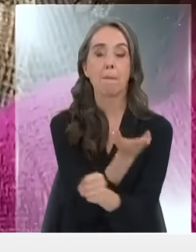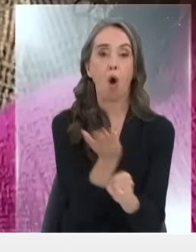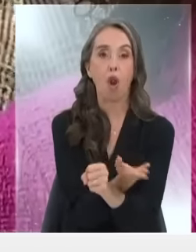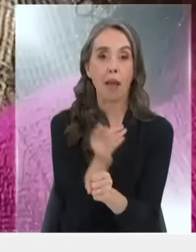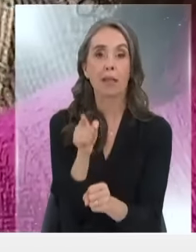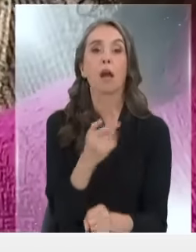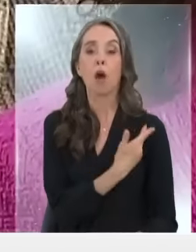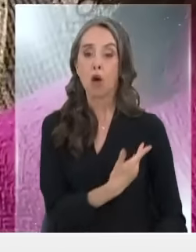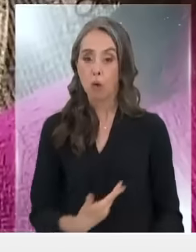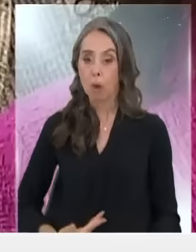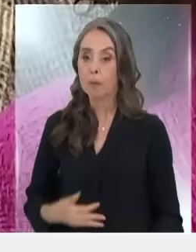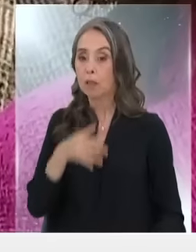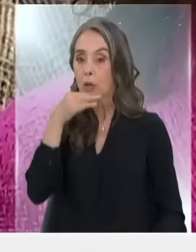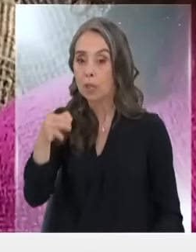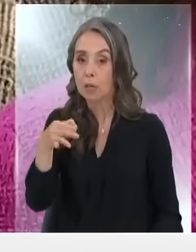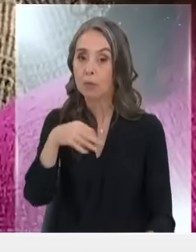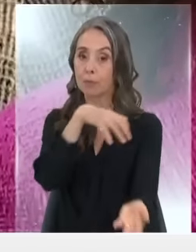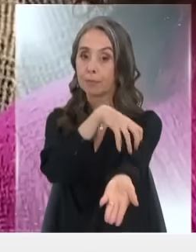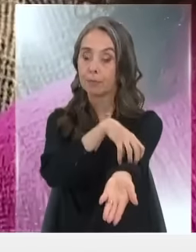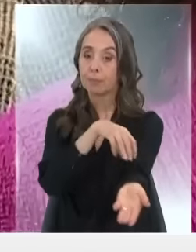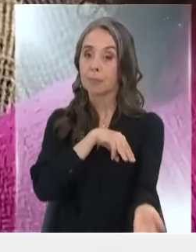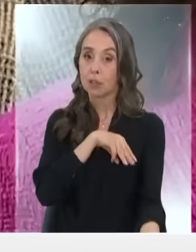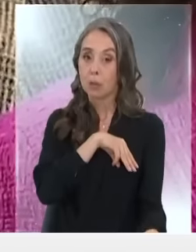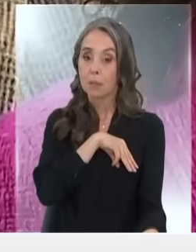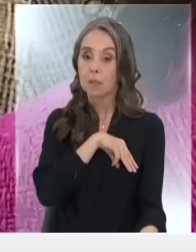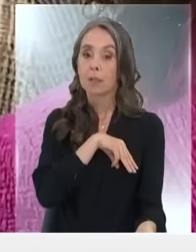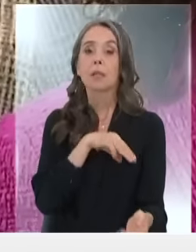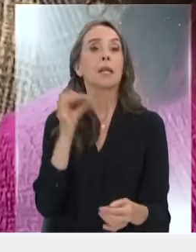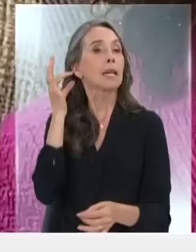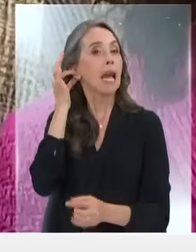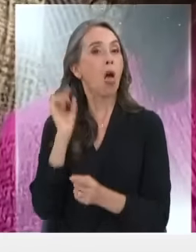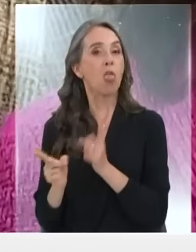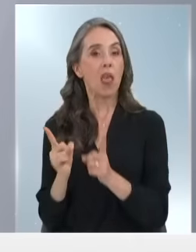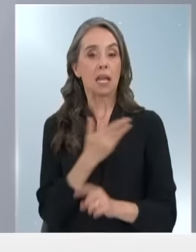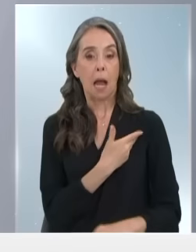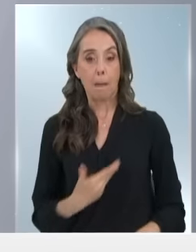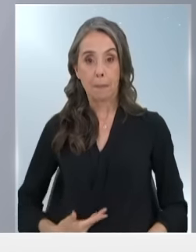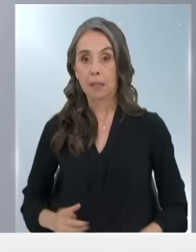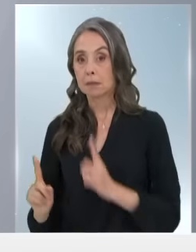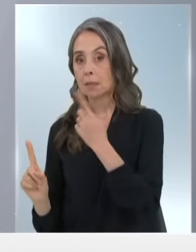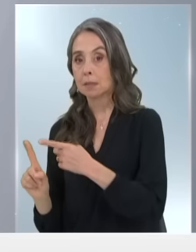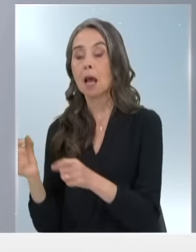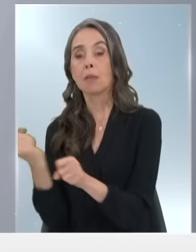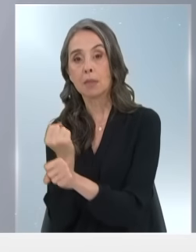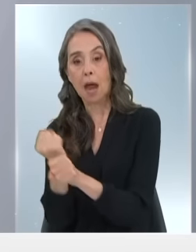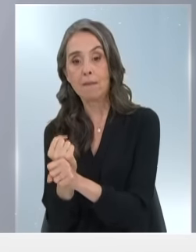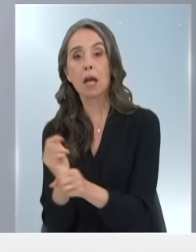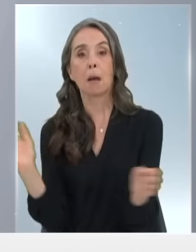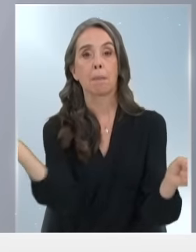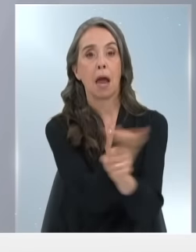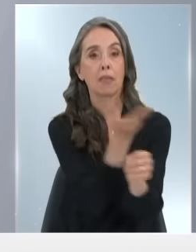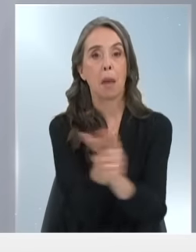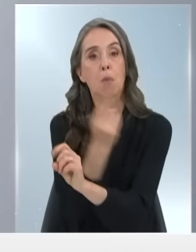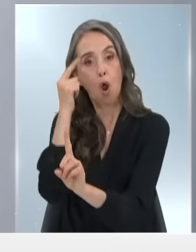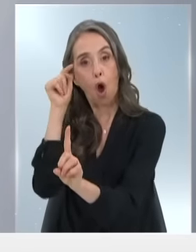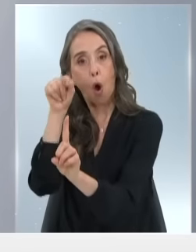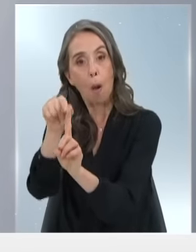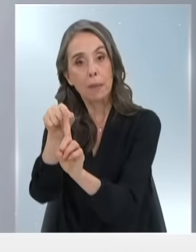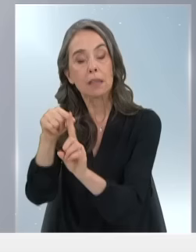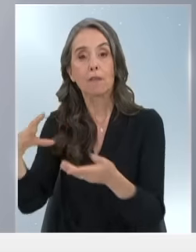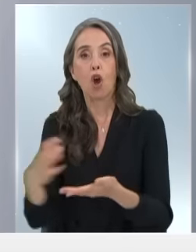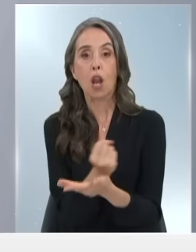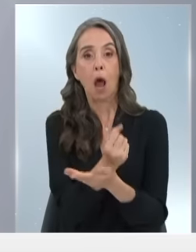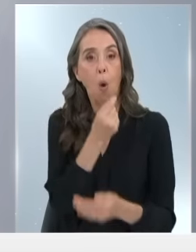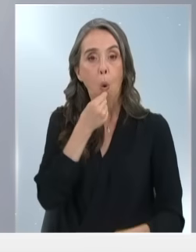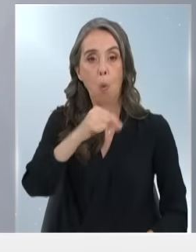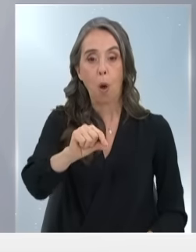que el gobierno, particularmente la región metropolitana, a través de nuestra delegada presidencial, está trabajando para ese objetivo. Objetivo que va a ser alcanzado en